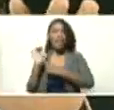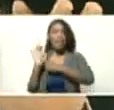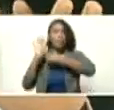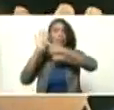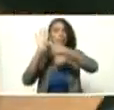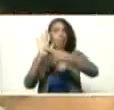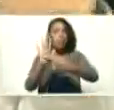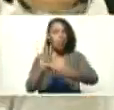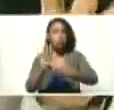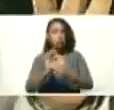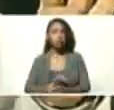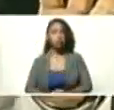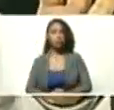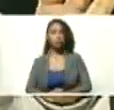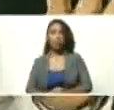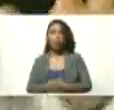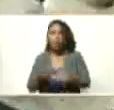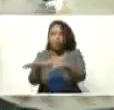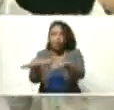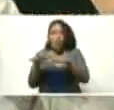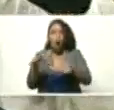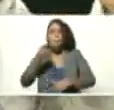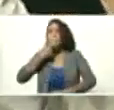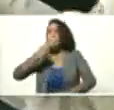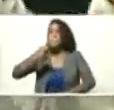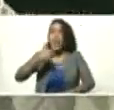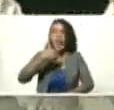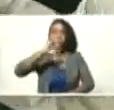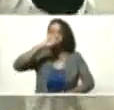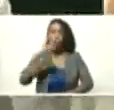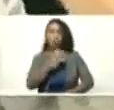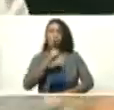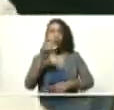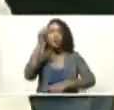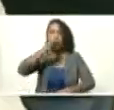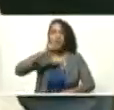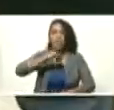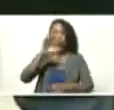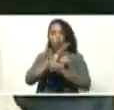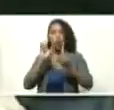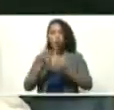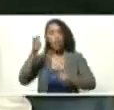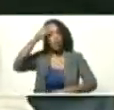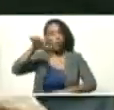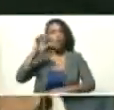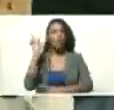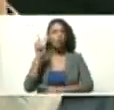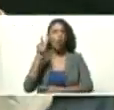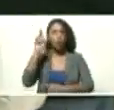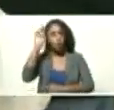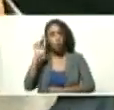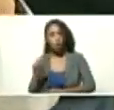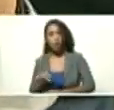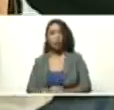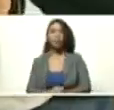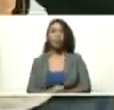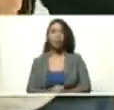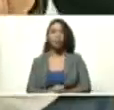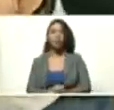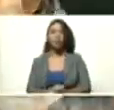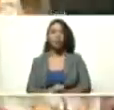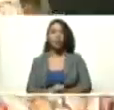representación hermosísima de esa resistencia cultural cotidiana del pueblo venezolano, que en medio de